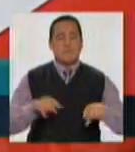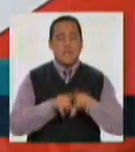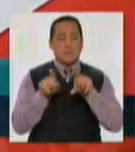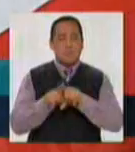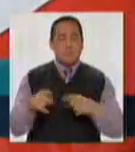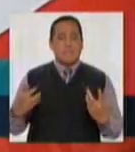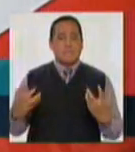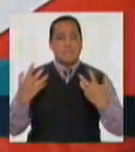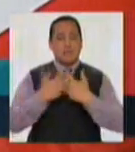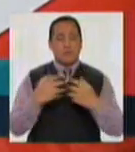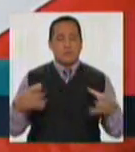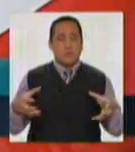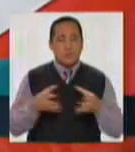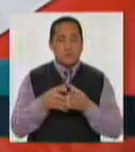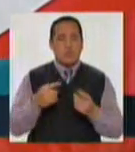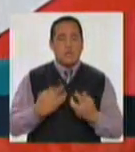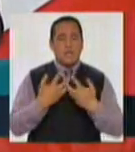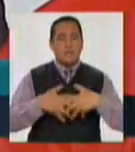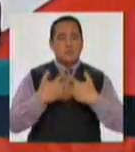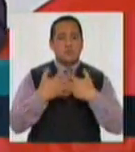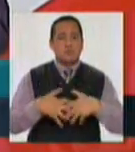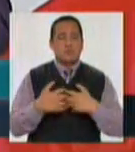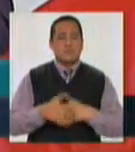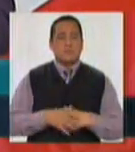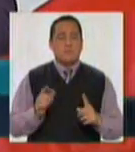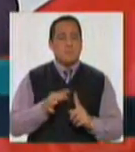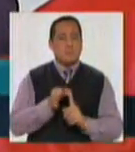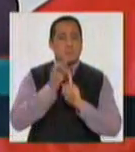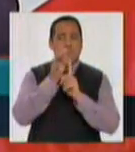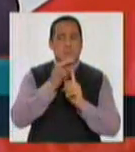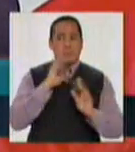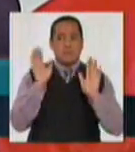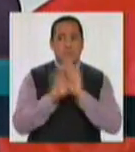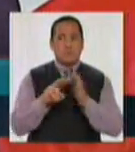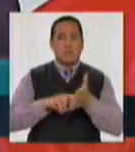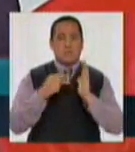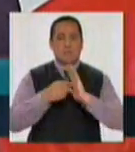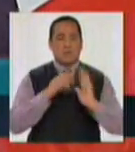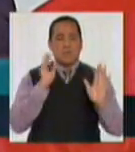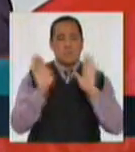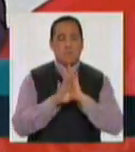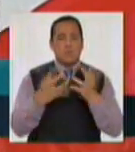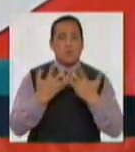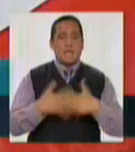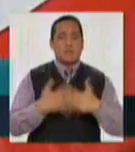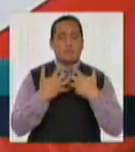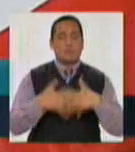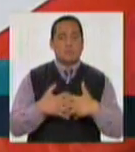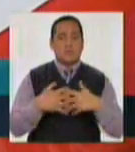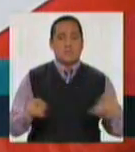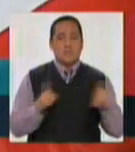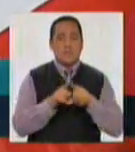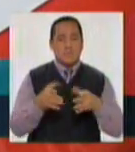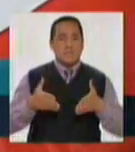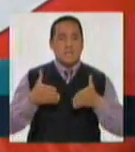también de integración de nuestras industrias, principalmente en lo que concierne a la industria